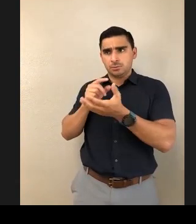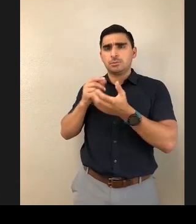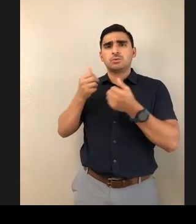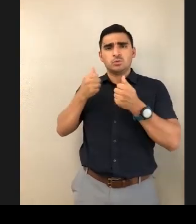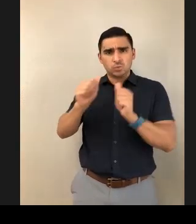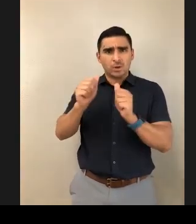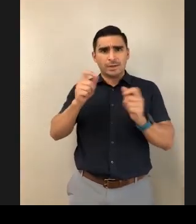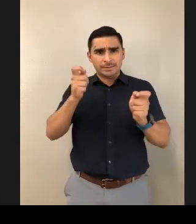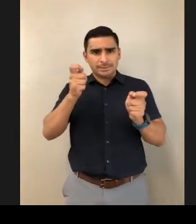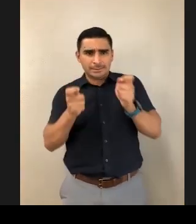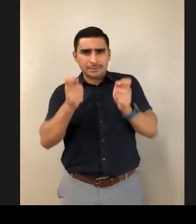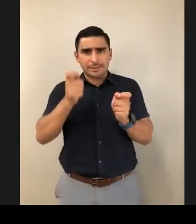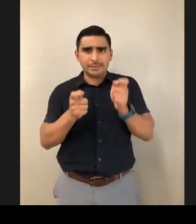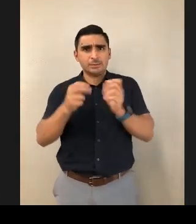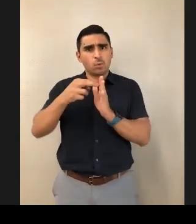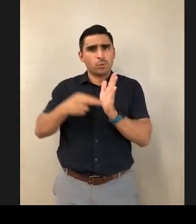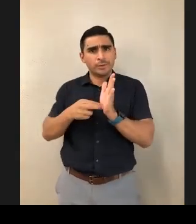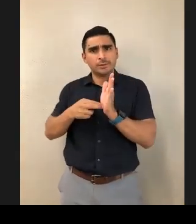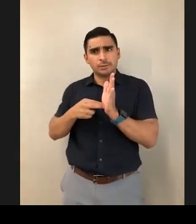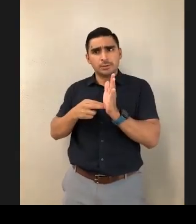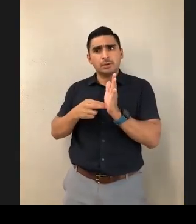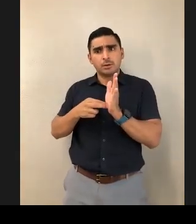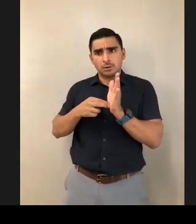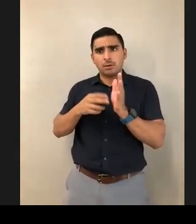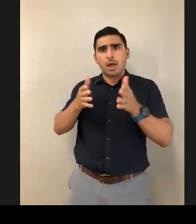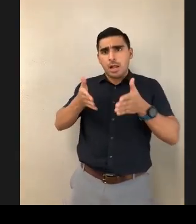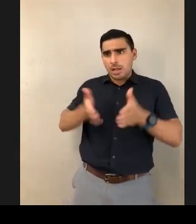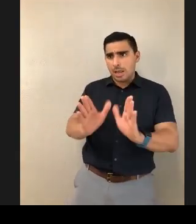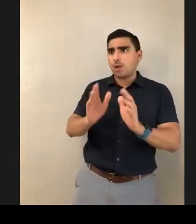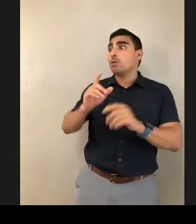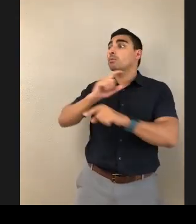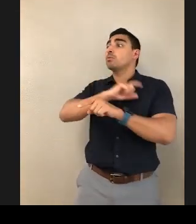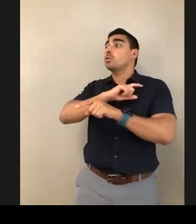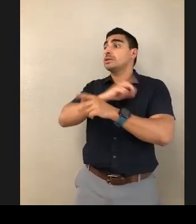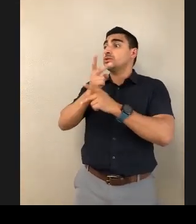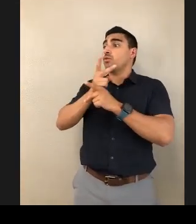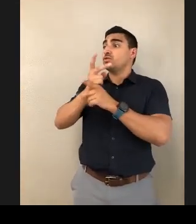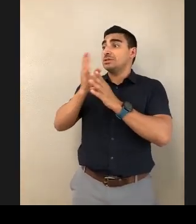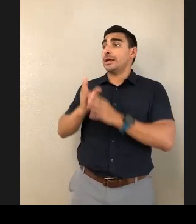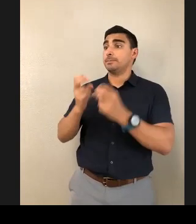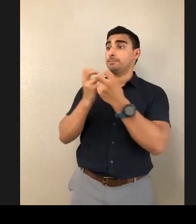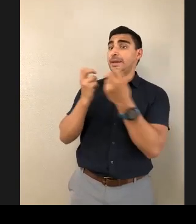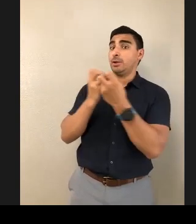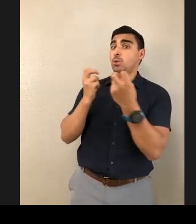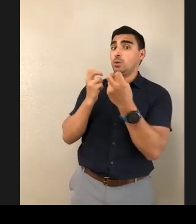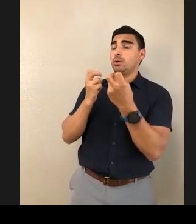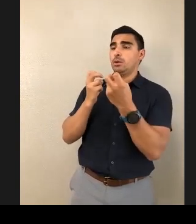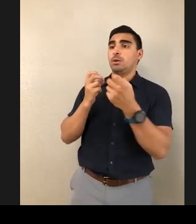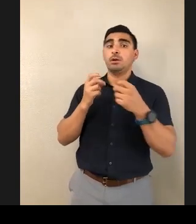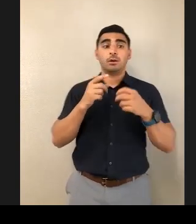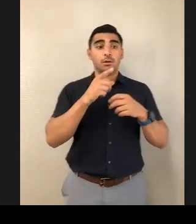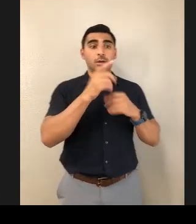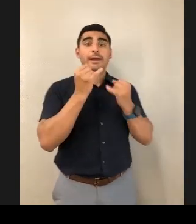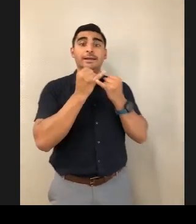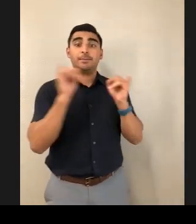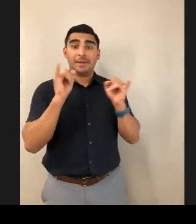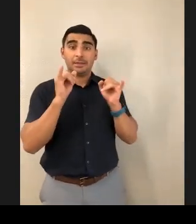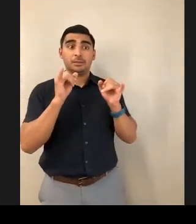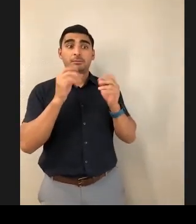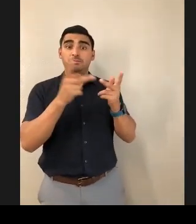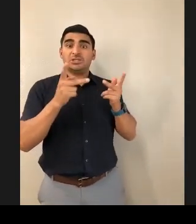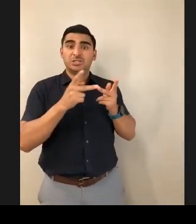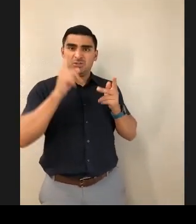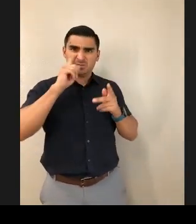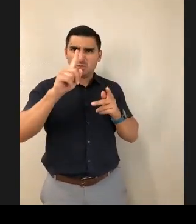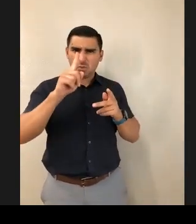para adaptar la ordenanza que autoriza tanto el panel de supervisión y también el